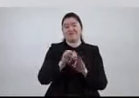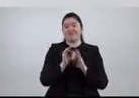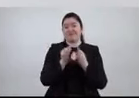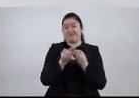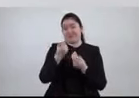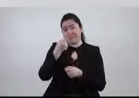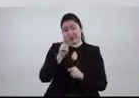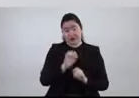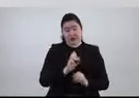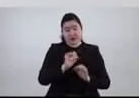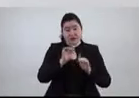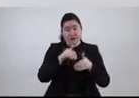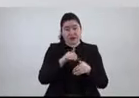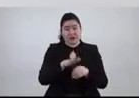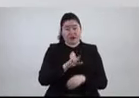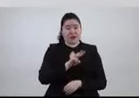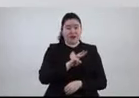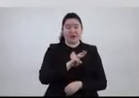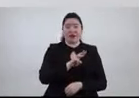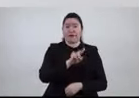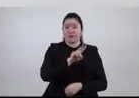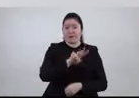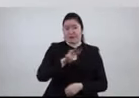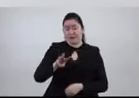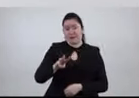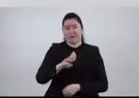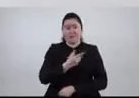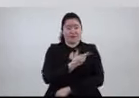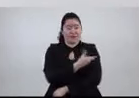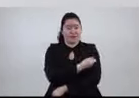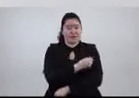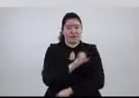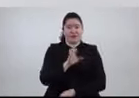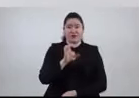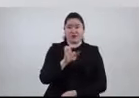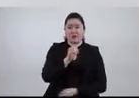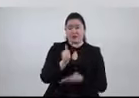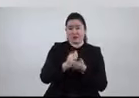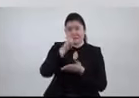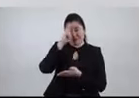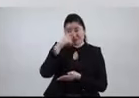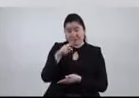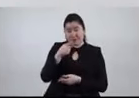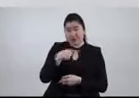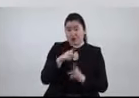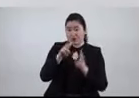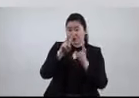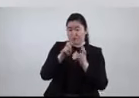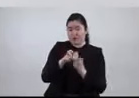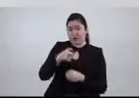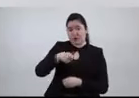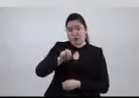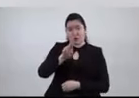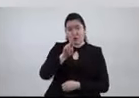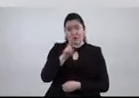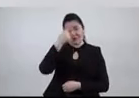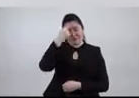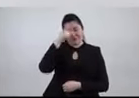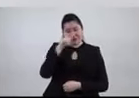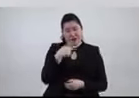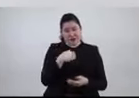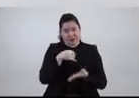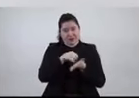a Vacunación Ciudad de México, puedan bajar su QR para que a la hora de llevarlo impreso, en la